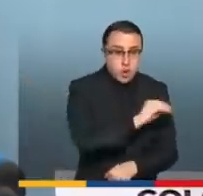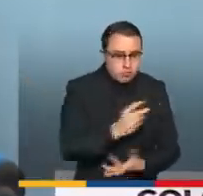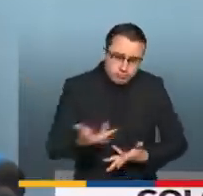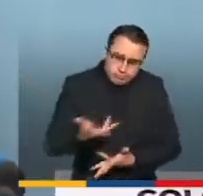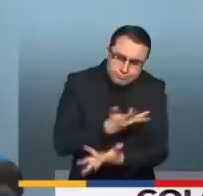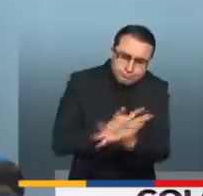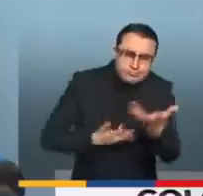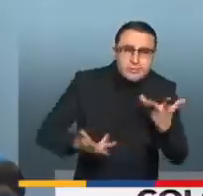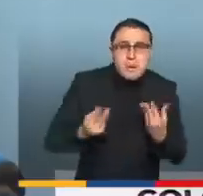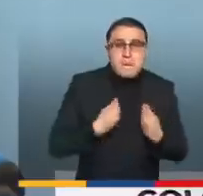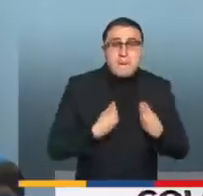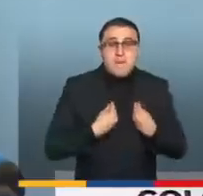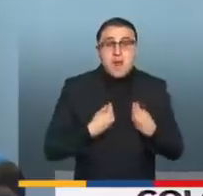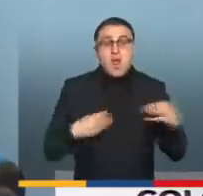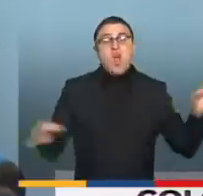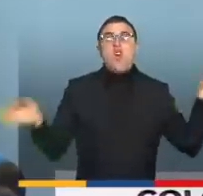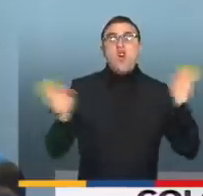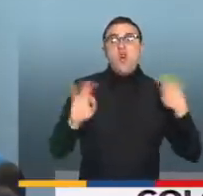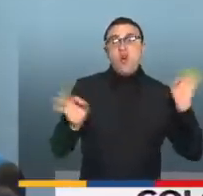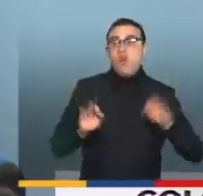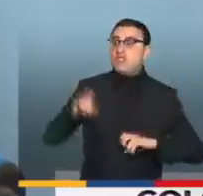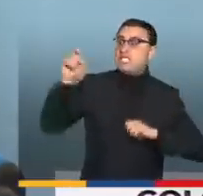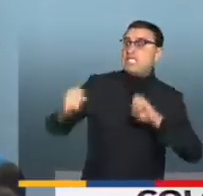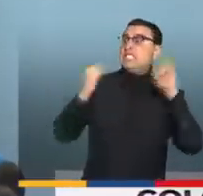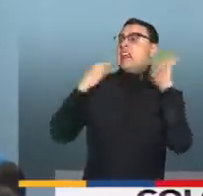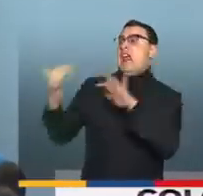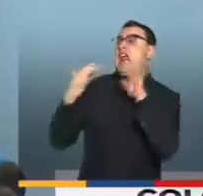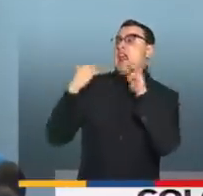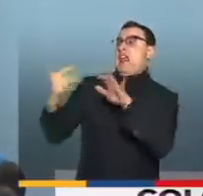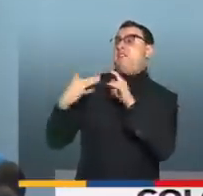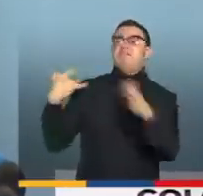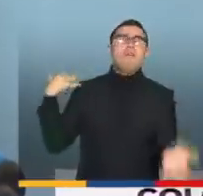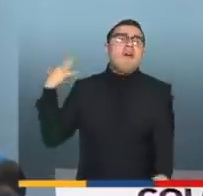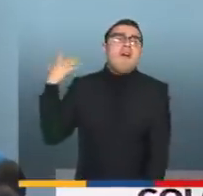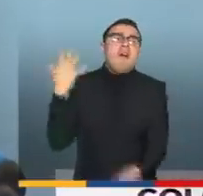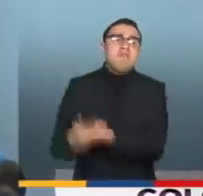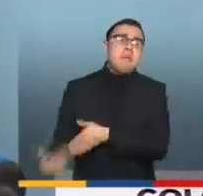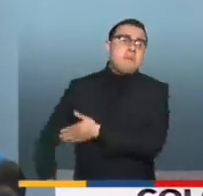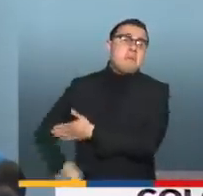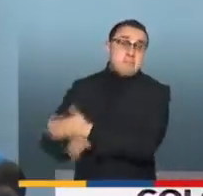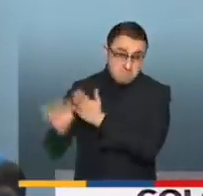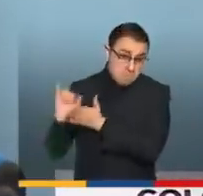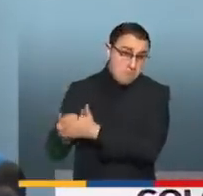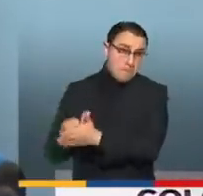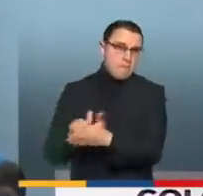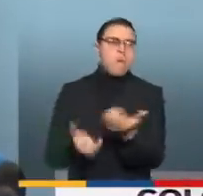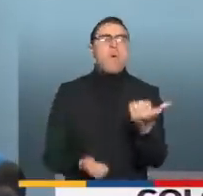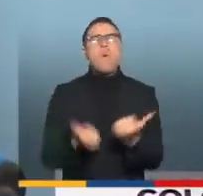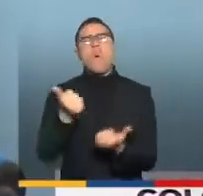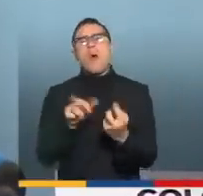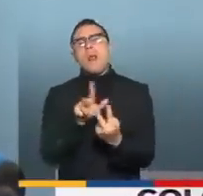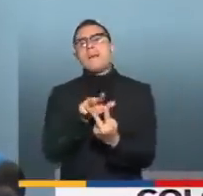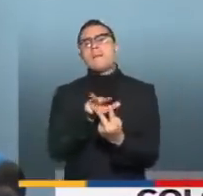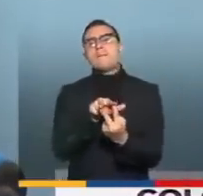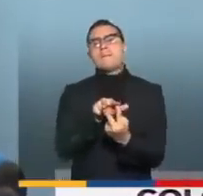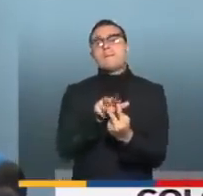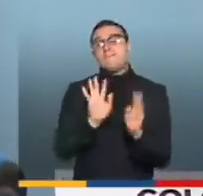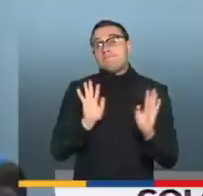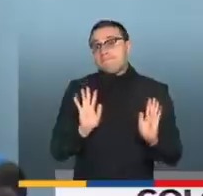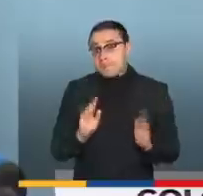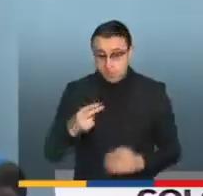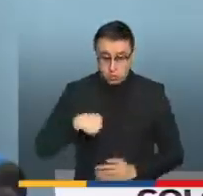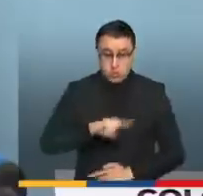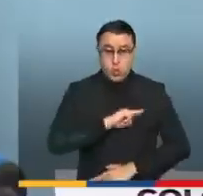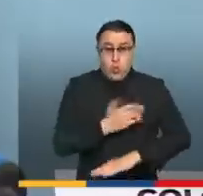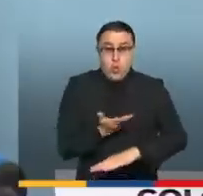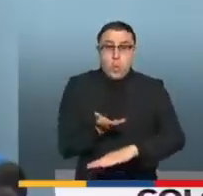¿O tenemos que guerrear como hasta ahora ha sido? Y la propuesta que nosotros hemos intentado